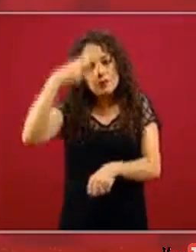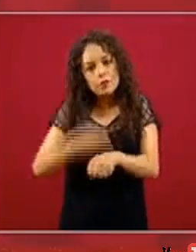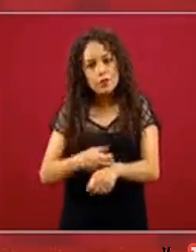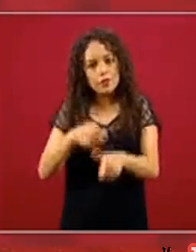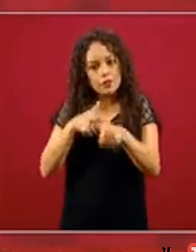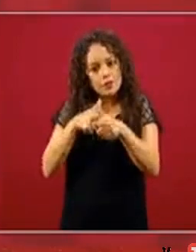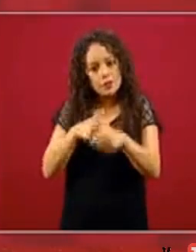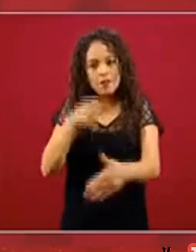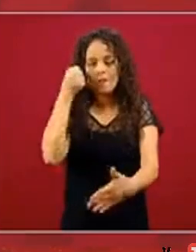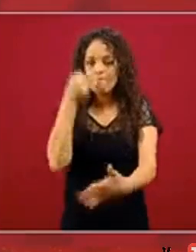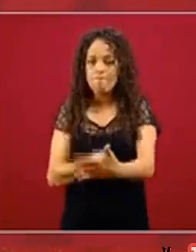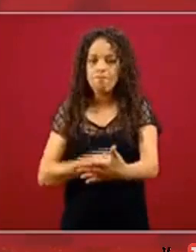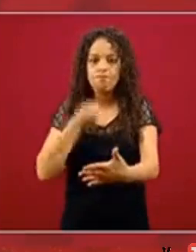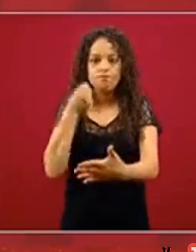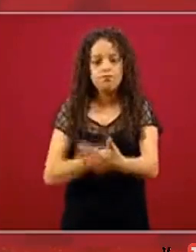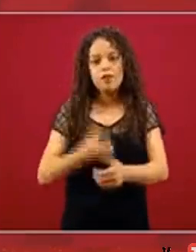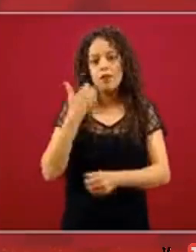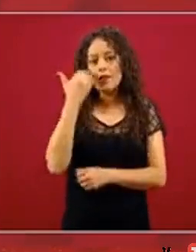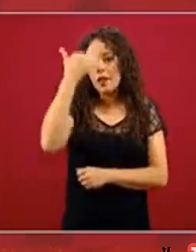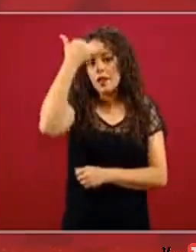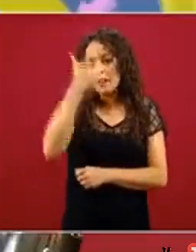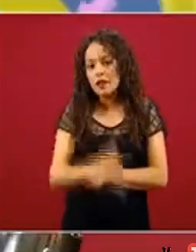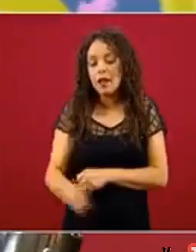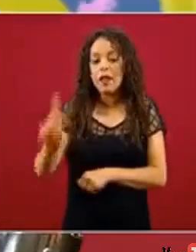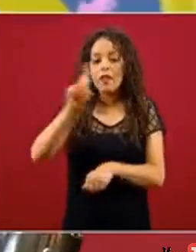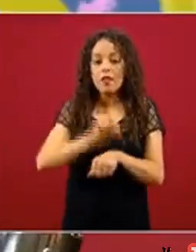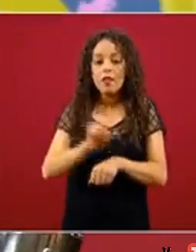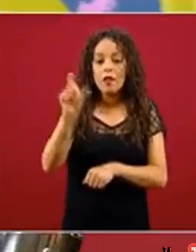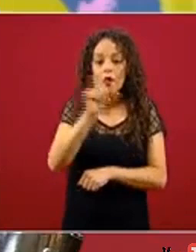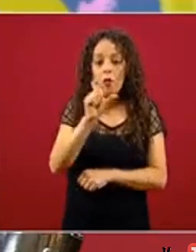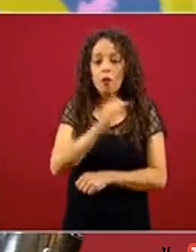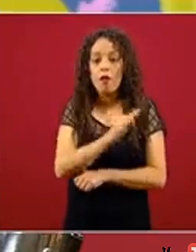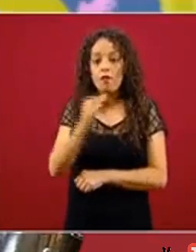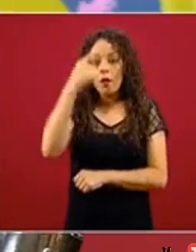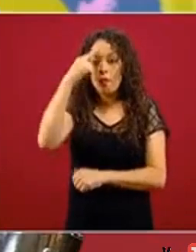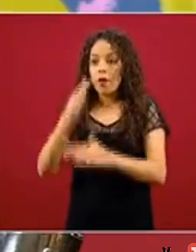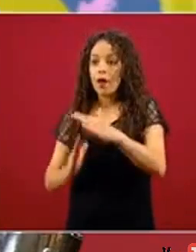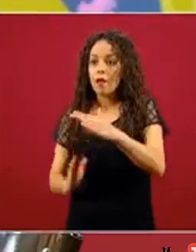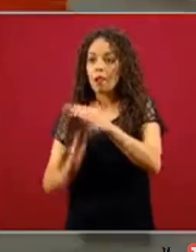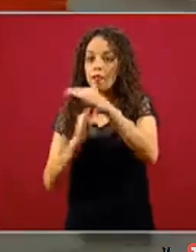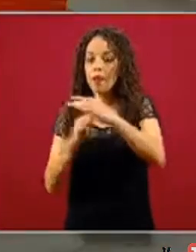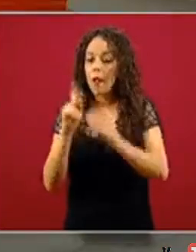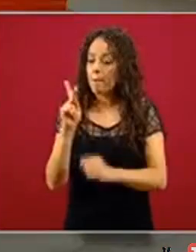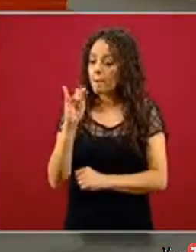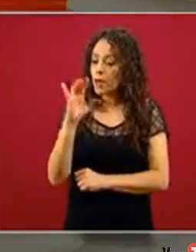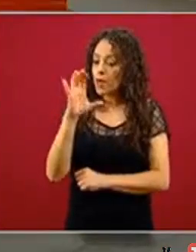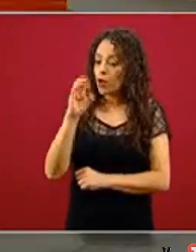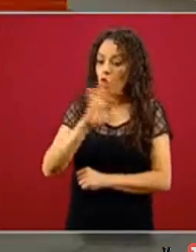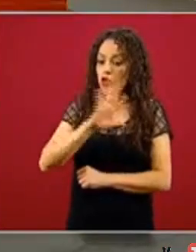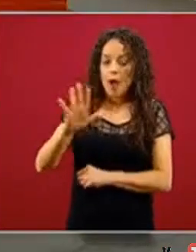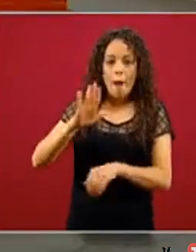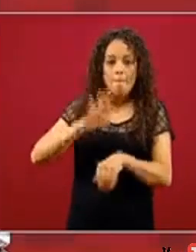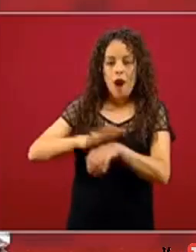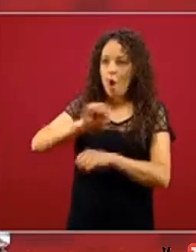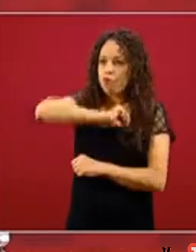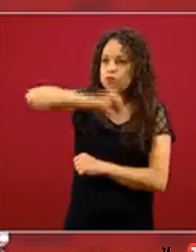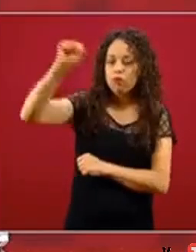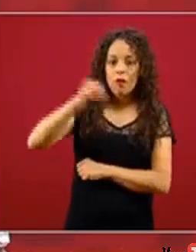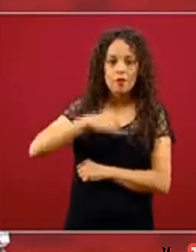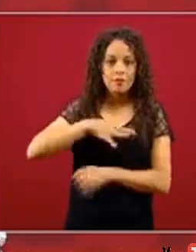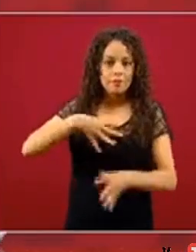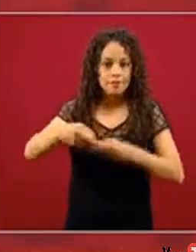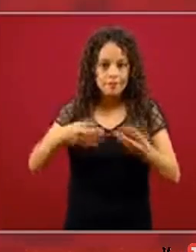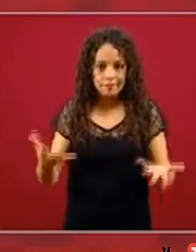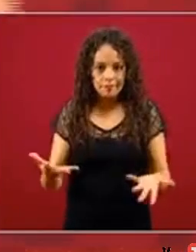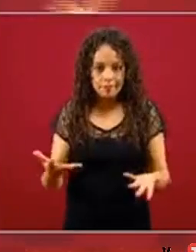Y les causa una desazón terrible cuando no es así. En resumen, la epidemia empezó el 28 de